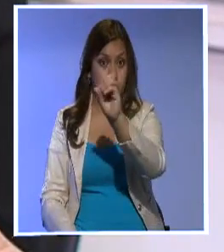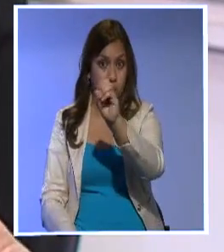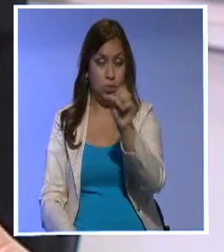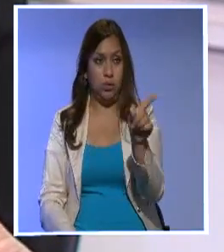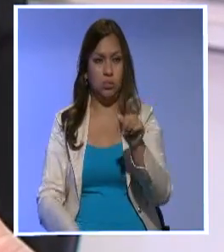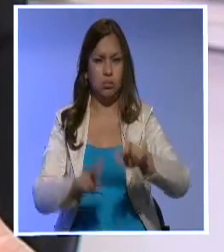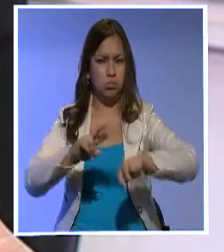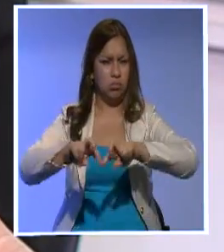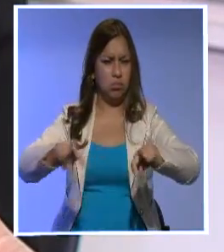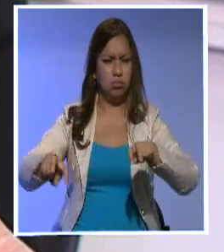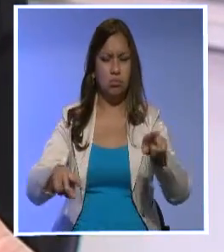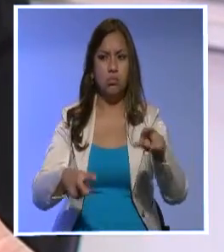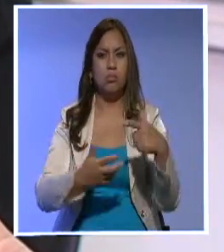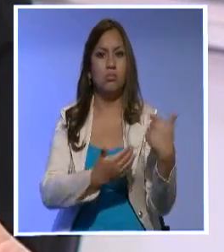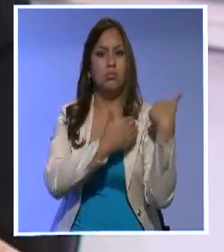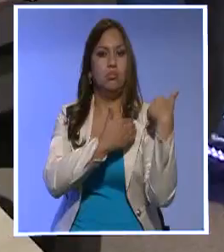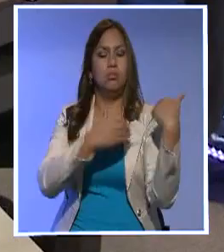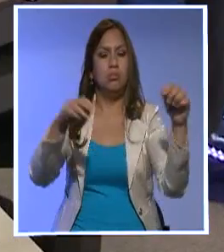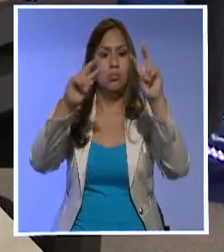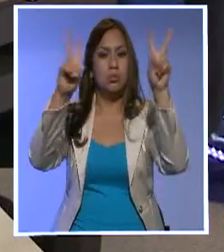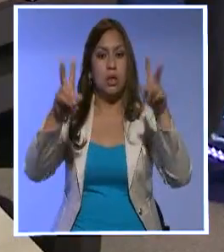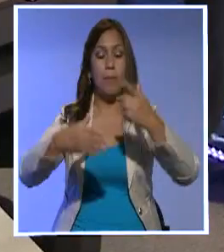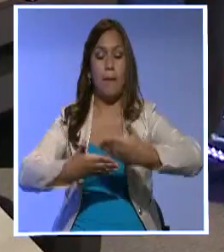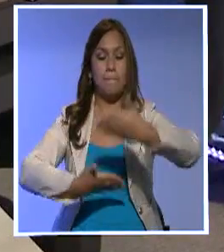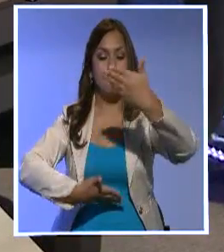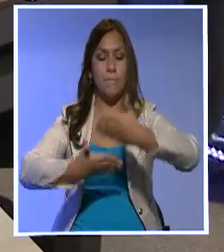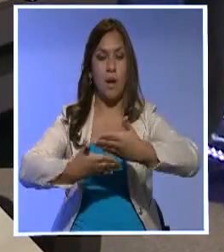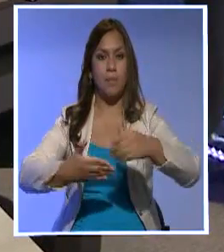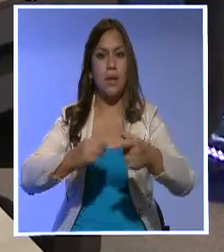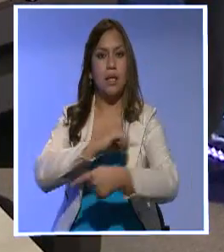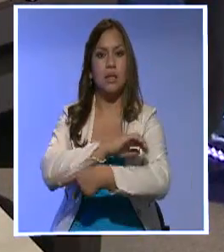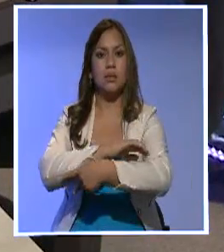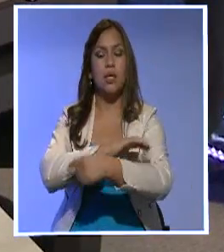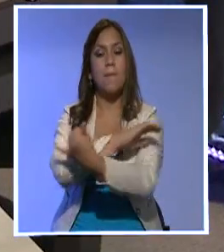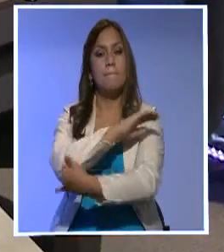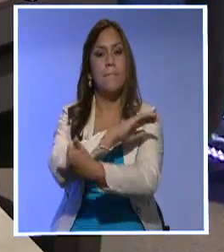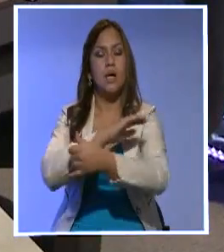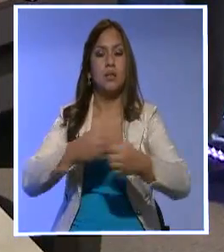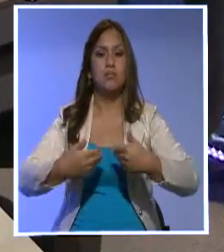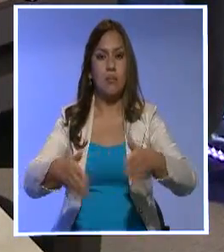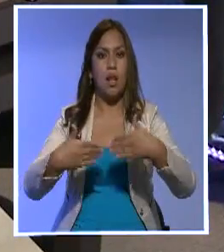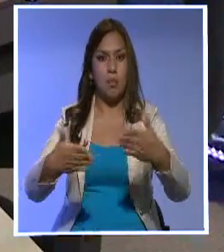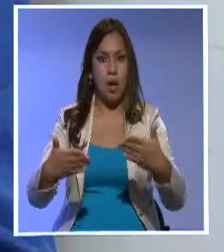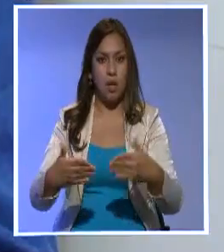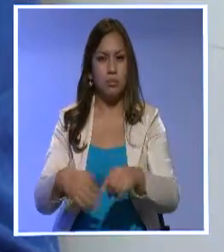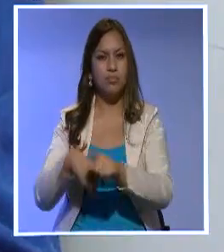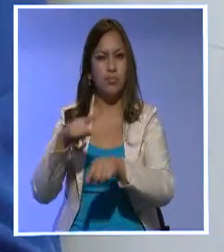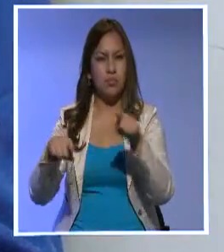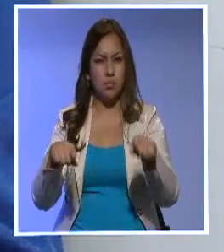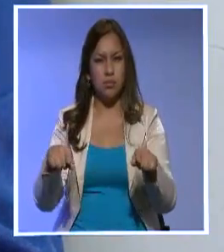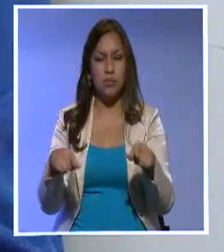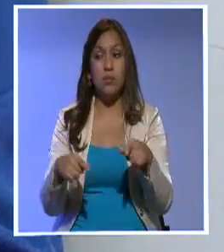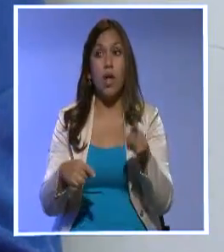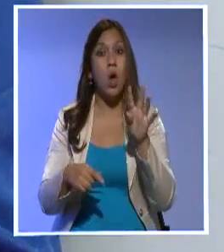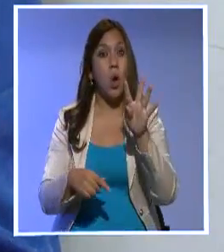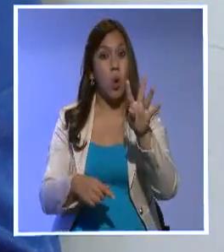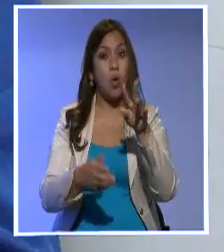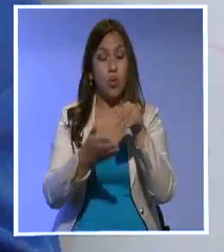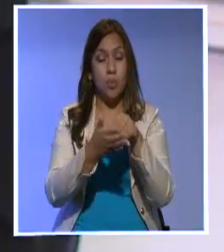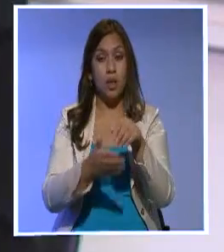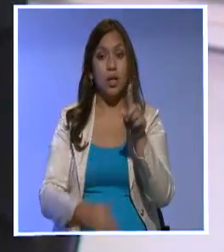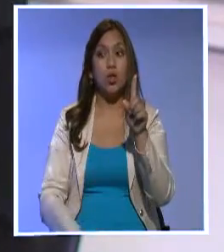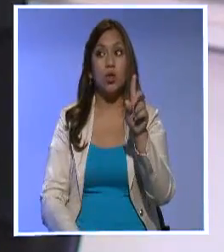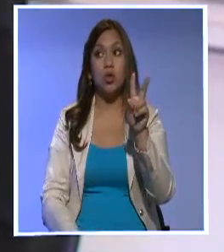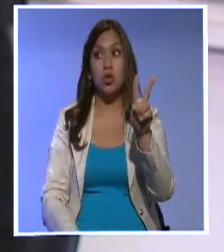investigación realiza la entidad en torno a los papeles de panamá e indicó que se han identificado a 4.270